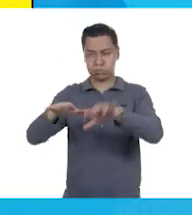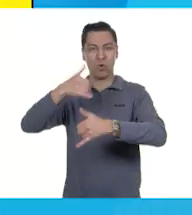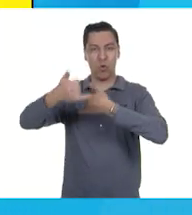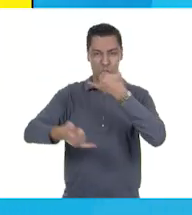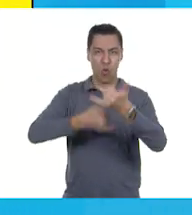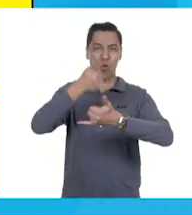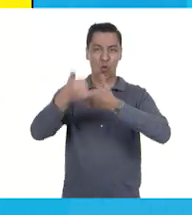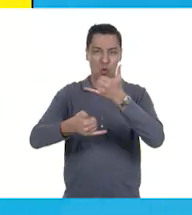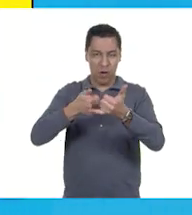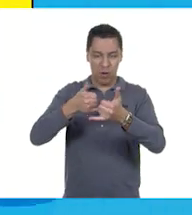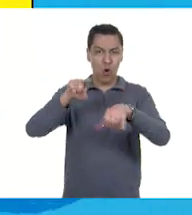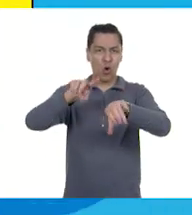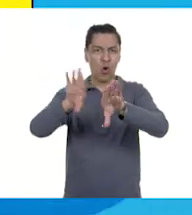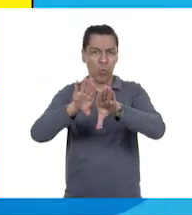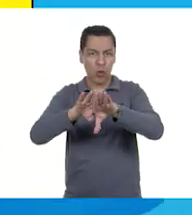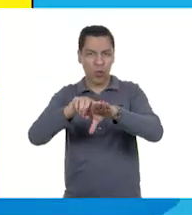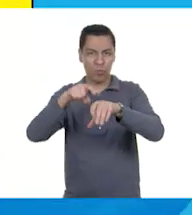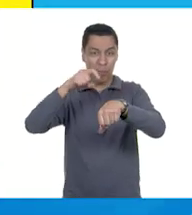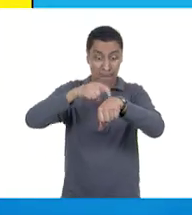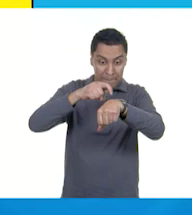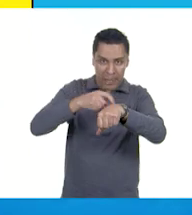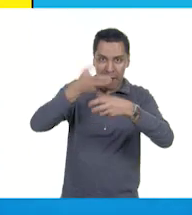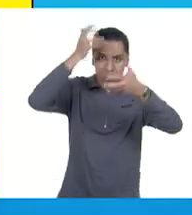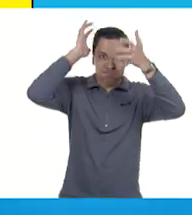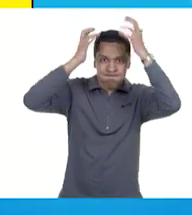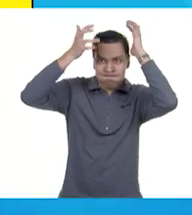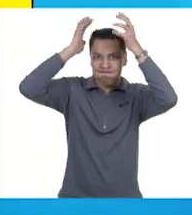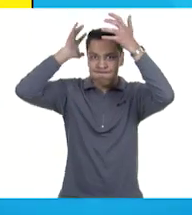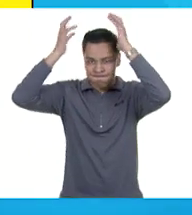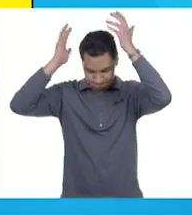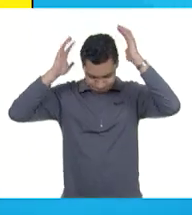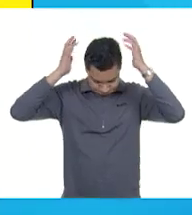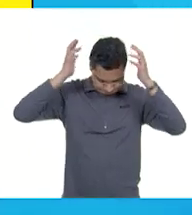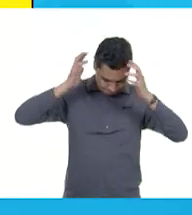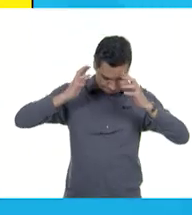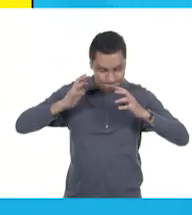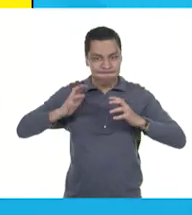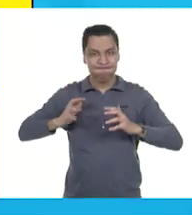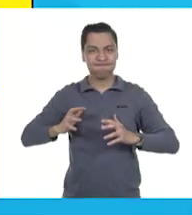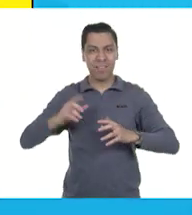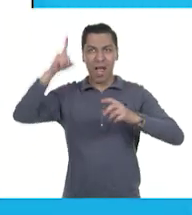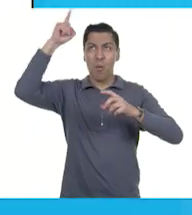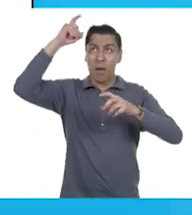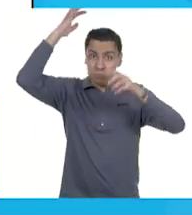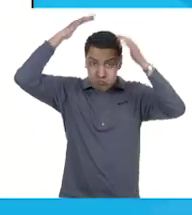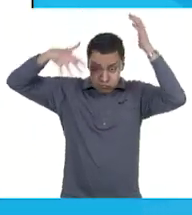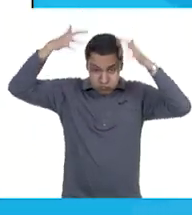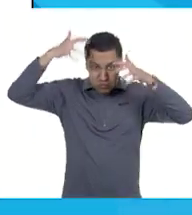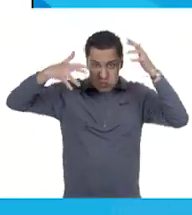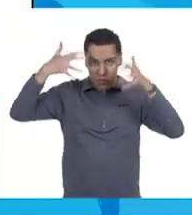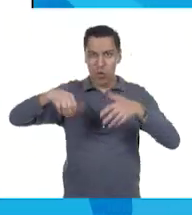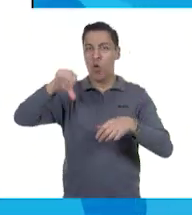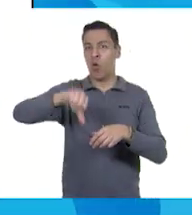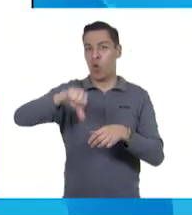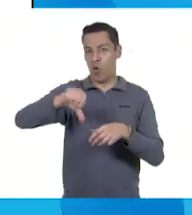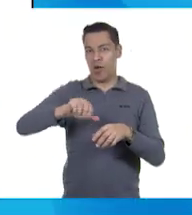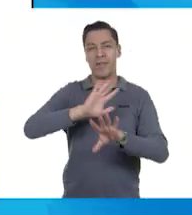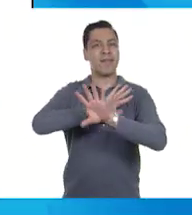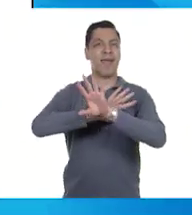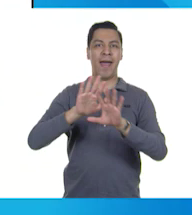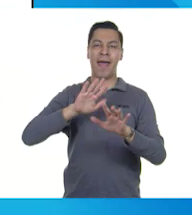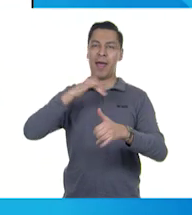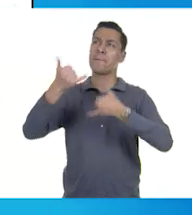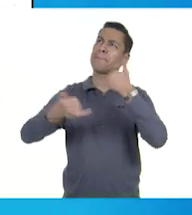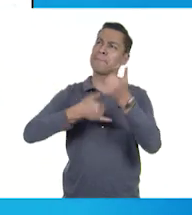bañar, nos vamos a bañar, nos vamos a bañar, nos vamos a bañar. Hoy nos dimos